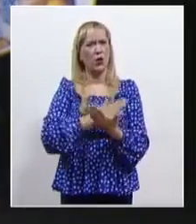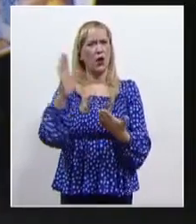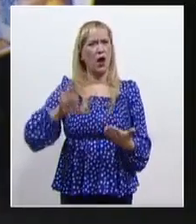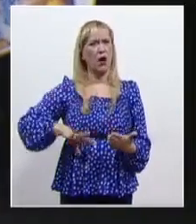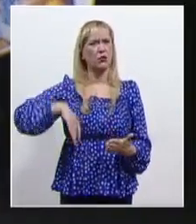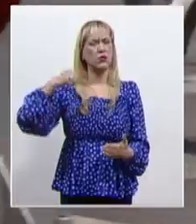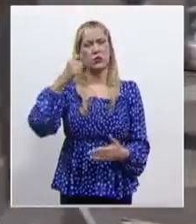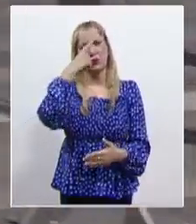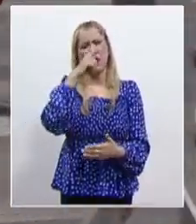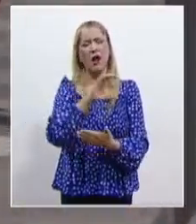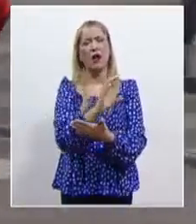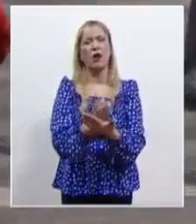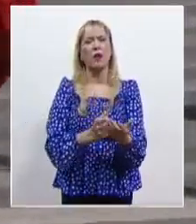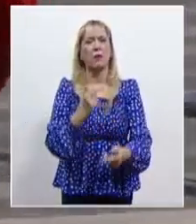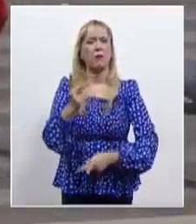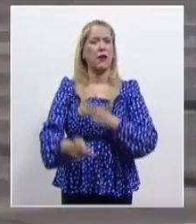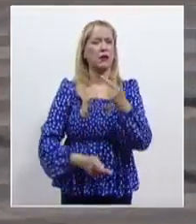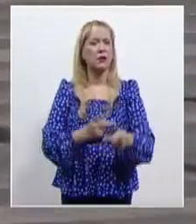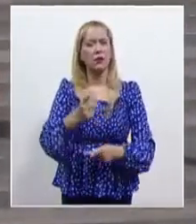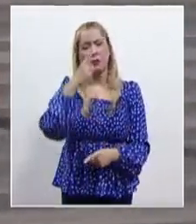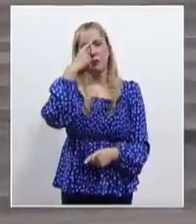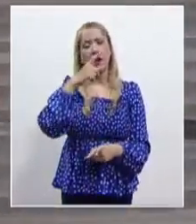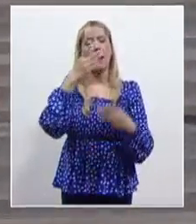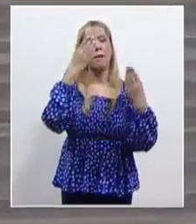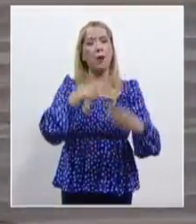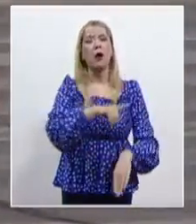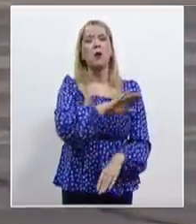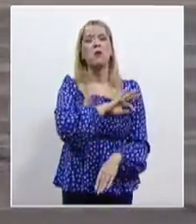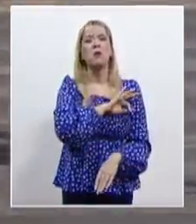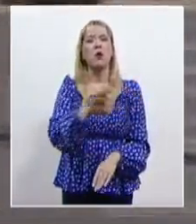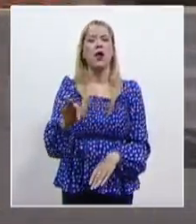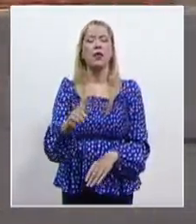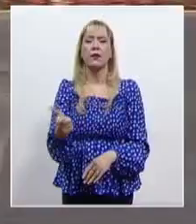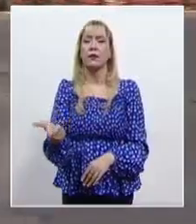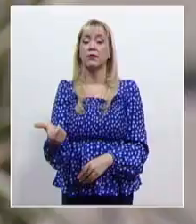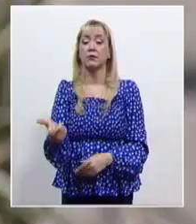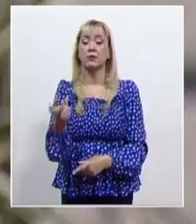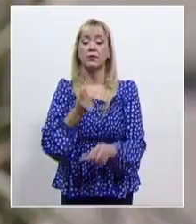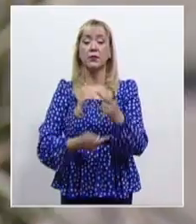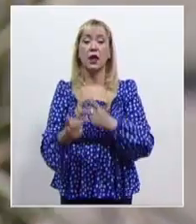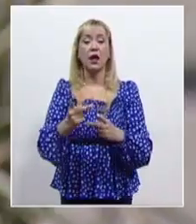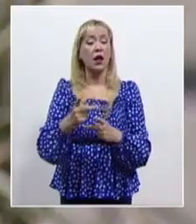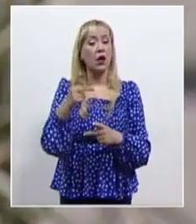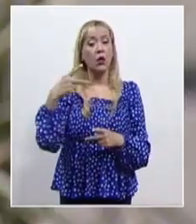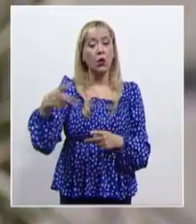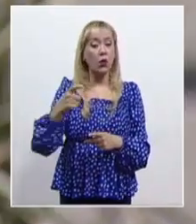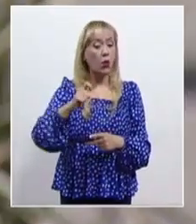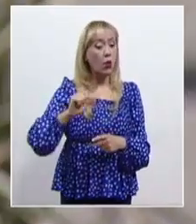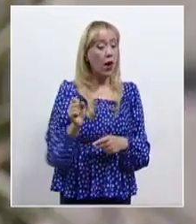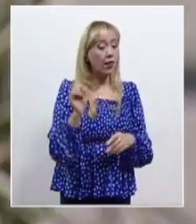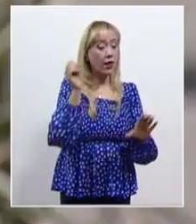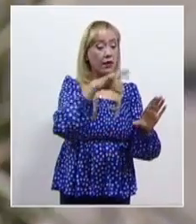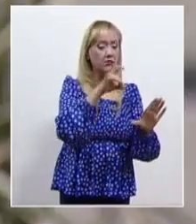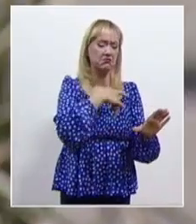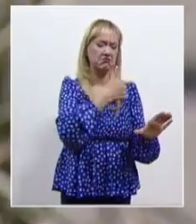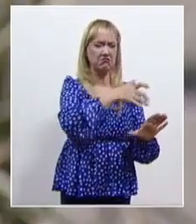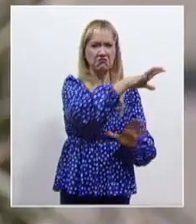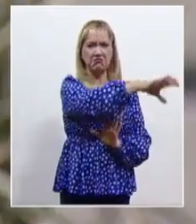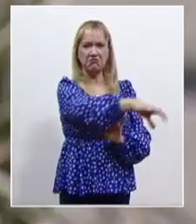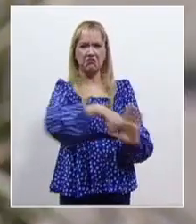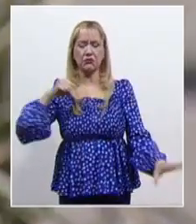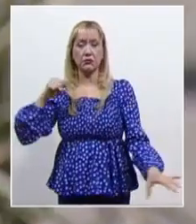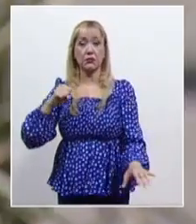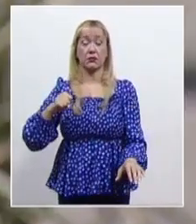contratos de adhesión de un crédito, que permiten a los bancos cobrar el préstamo otorgado de otra cuenta del acreedor, en este caso, en la que